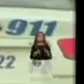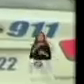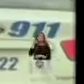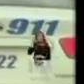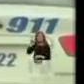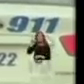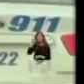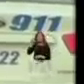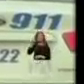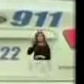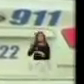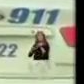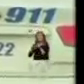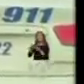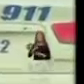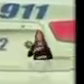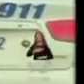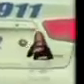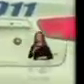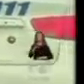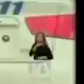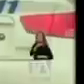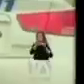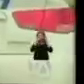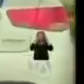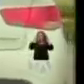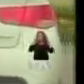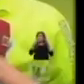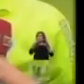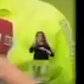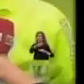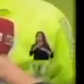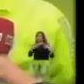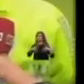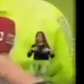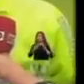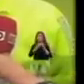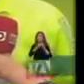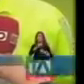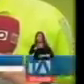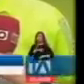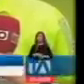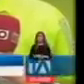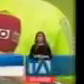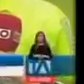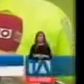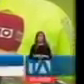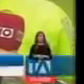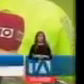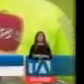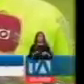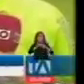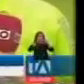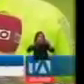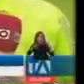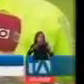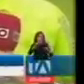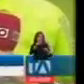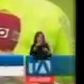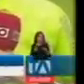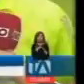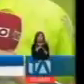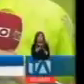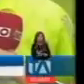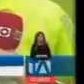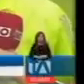a la ciudadanía de que en la vivienda de la Oroxisa algo ocurría. En el lugar donde funcionaría la sala comedor, en el